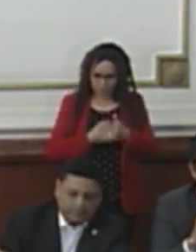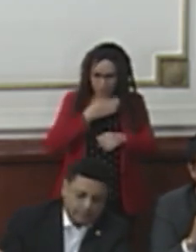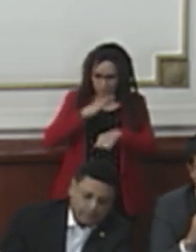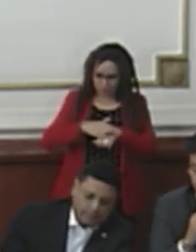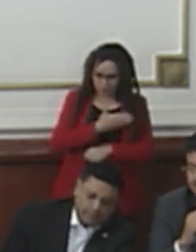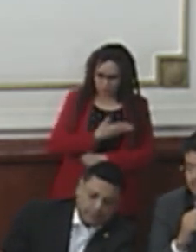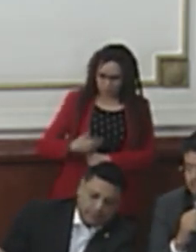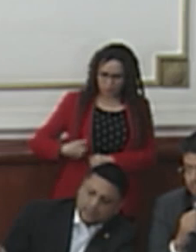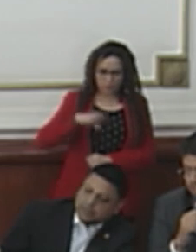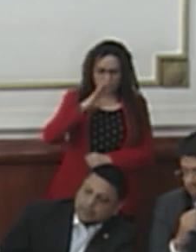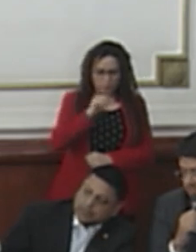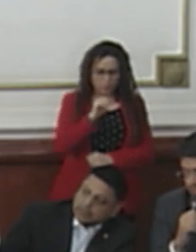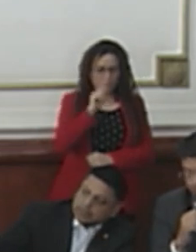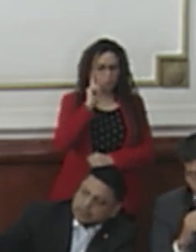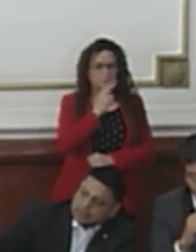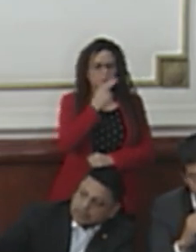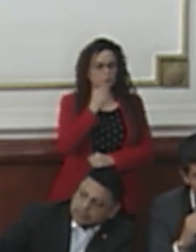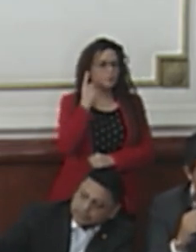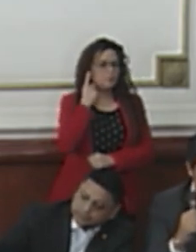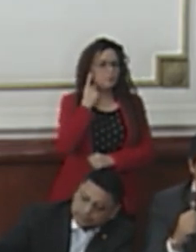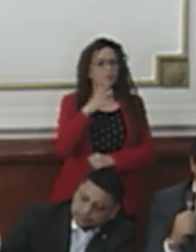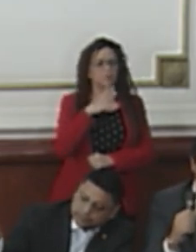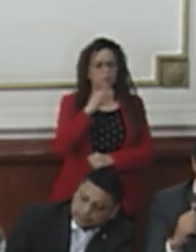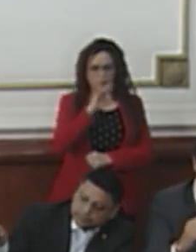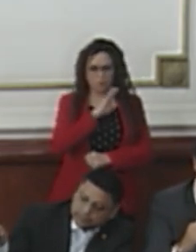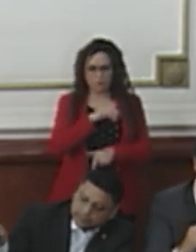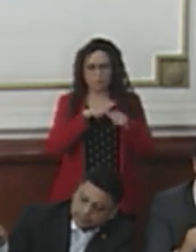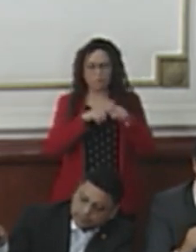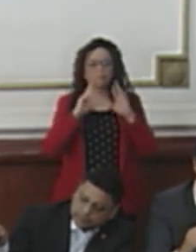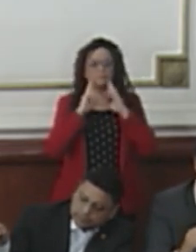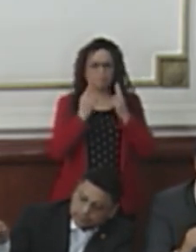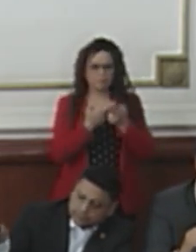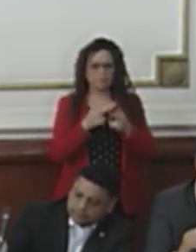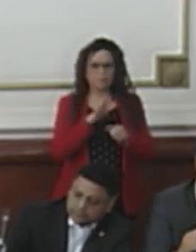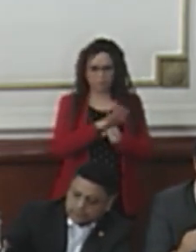9 diputadas y diputados. Hay quórum.